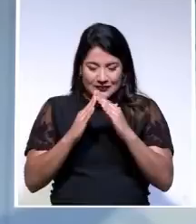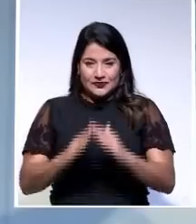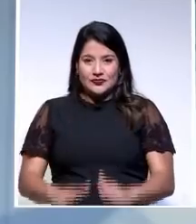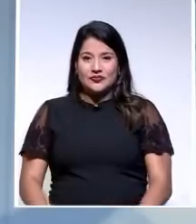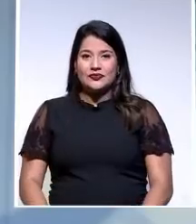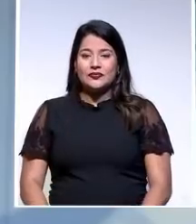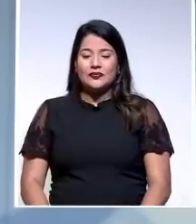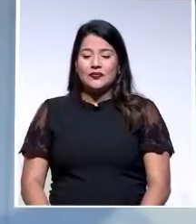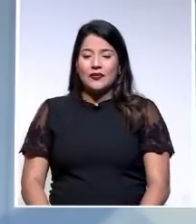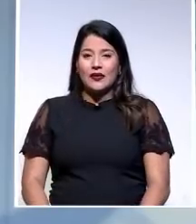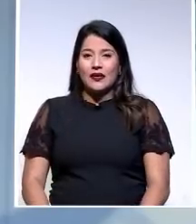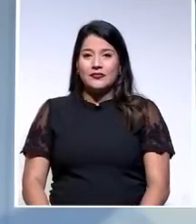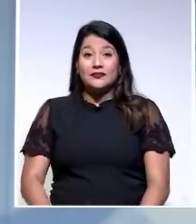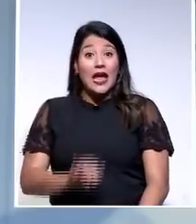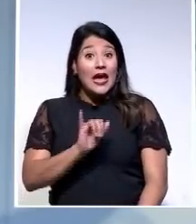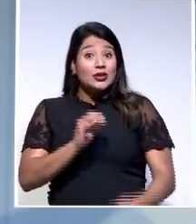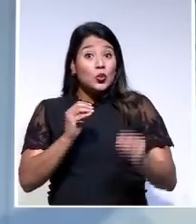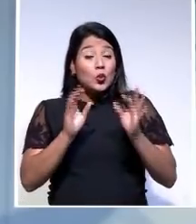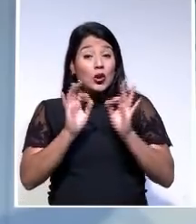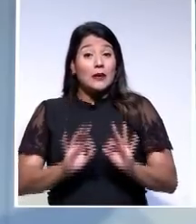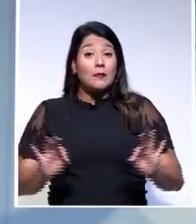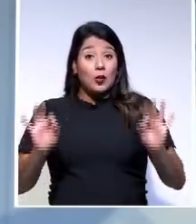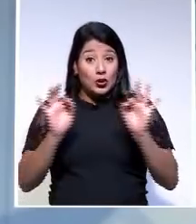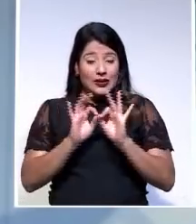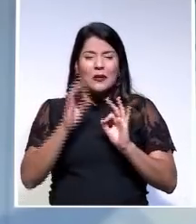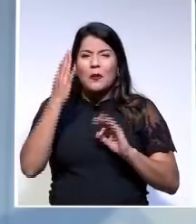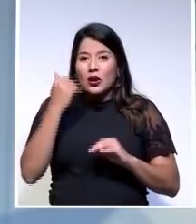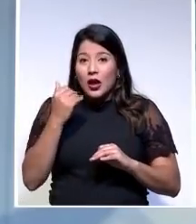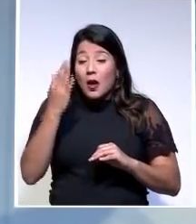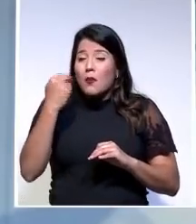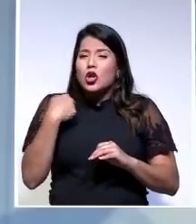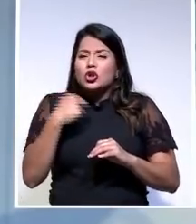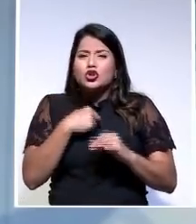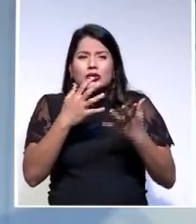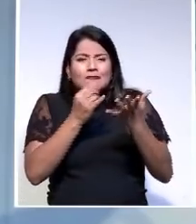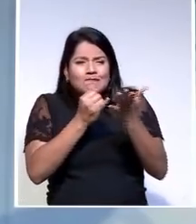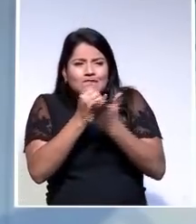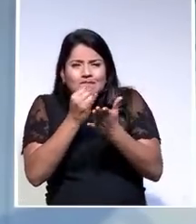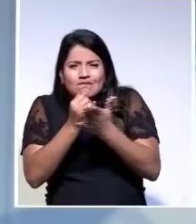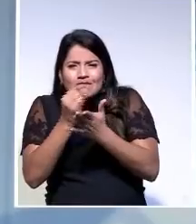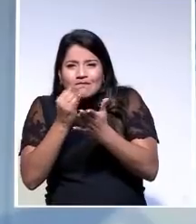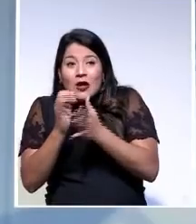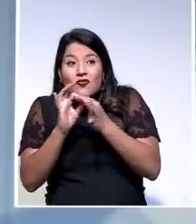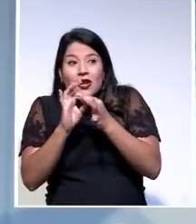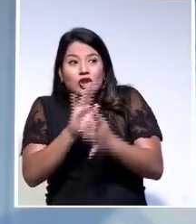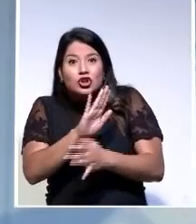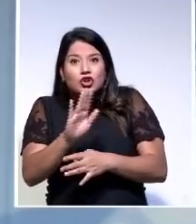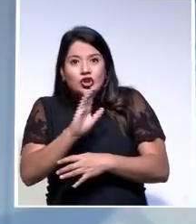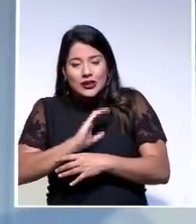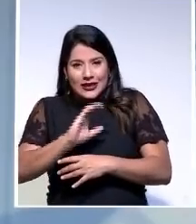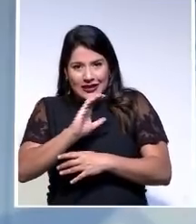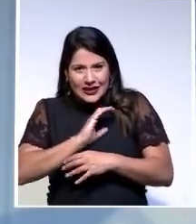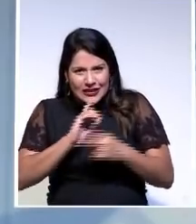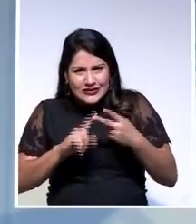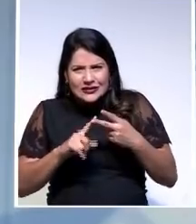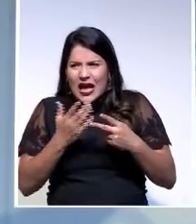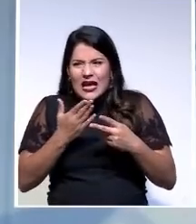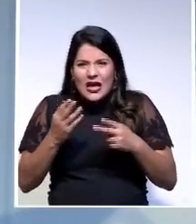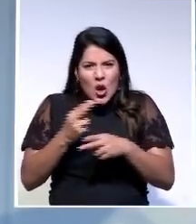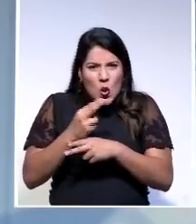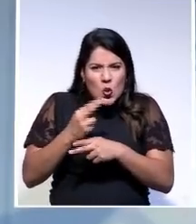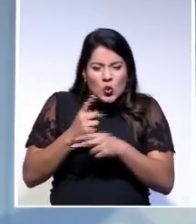desde sus propias iniciativas. Esto es muy importante porque vamos a indagar sobre las características de esos negocios, cuáles son los insumos y